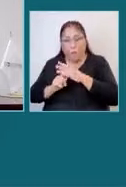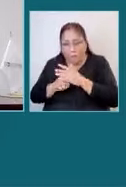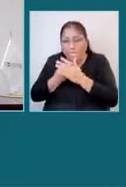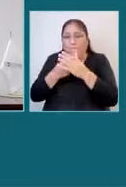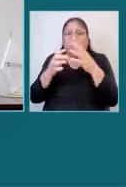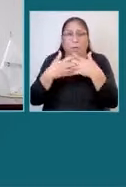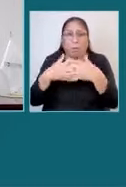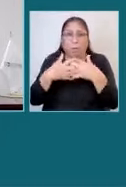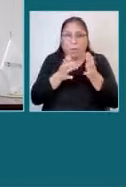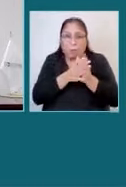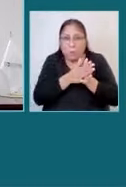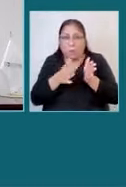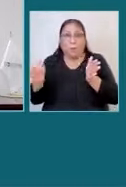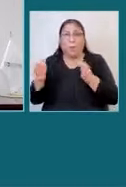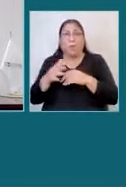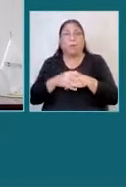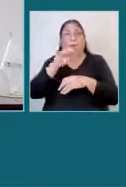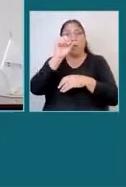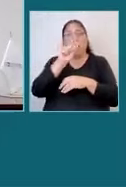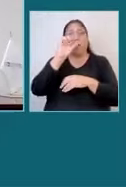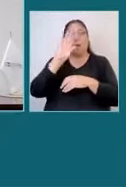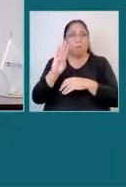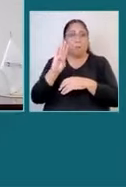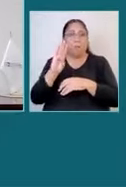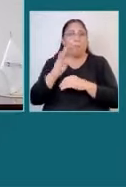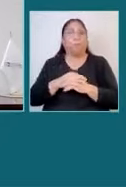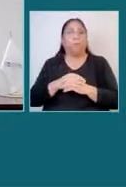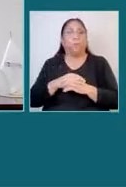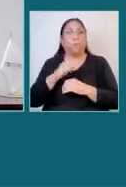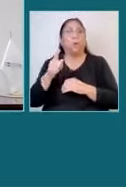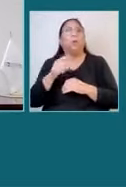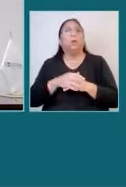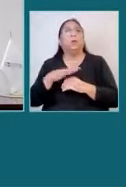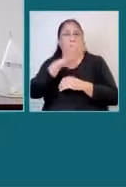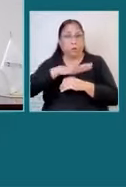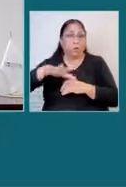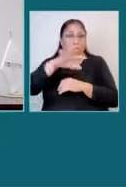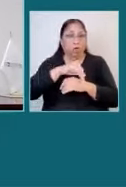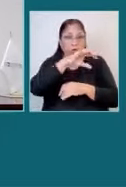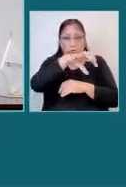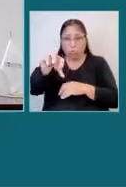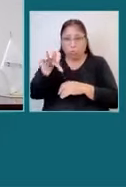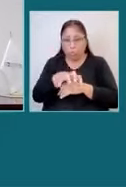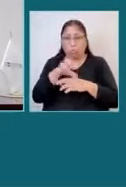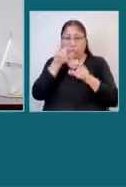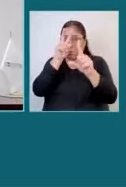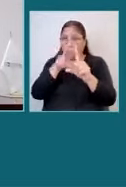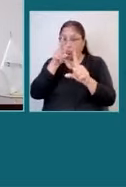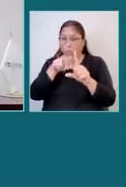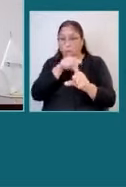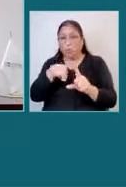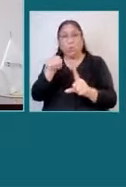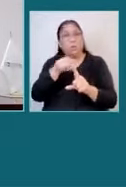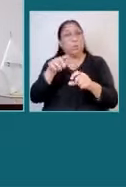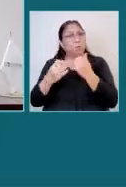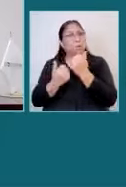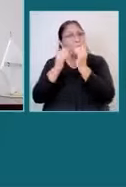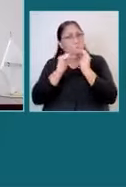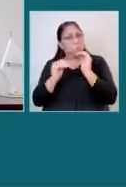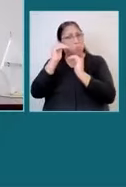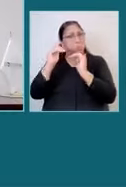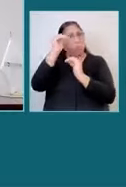adelante, ¿no? Y particularmente series A y B, y entre los sectores en los que hemos visto que están siendo